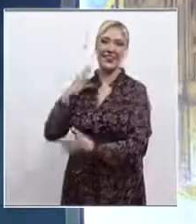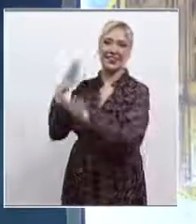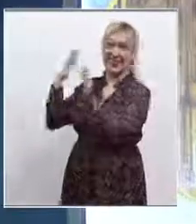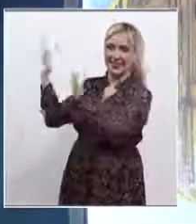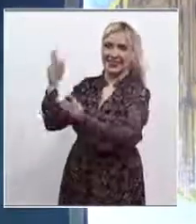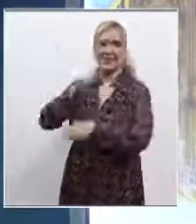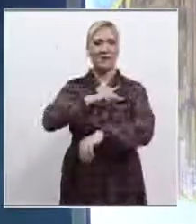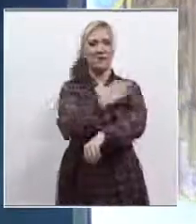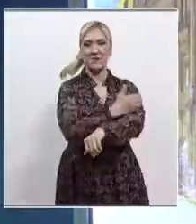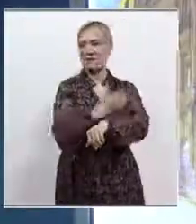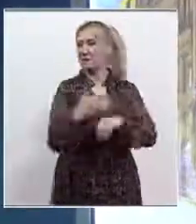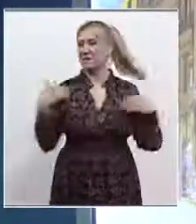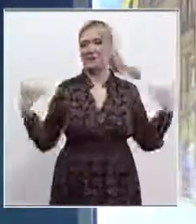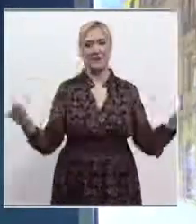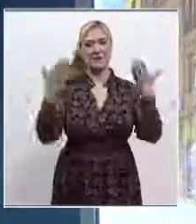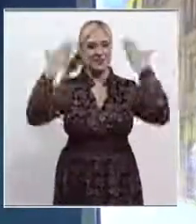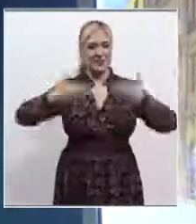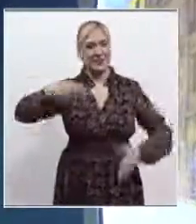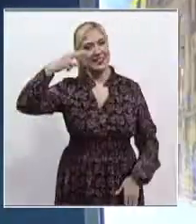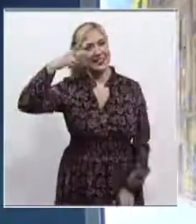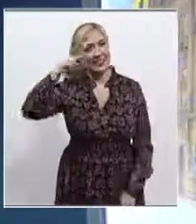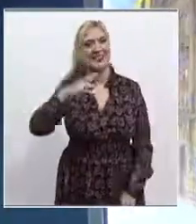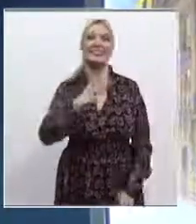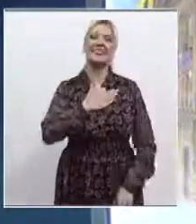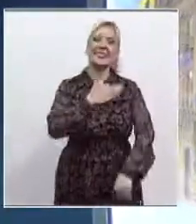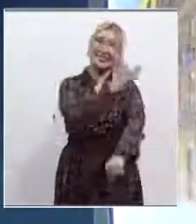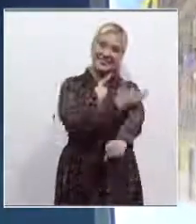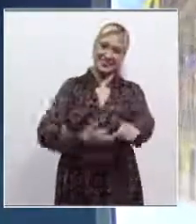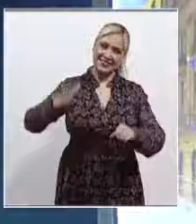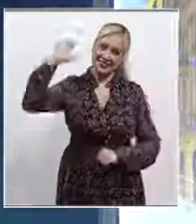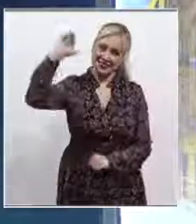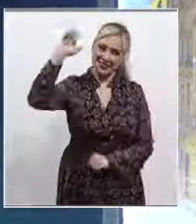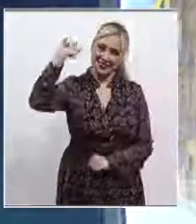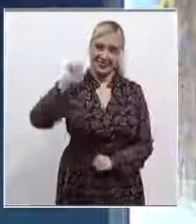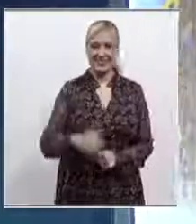todo este equipo le deseamos que siga disfrutando su tarde de miércoles. Hasta pronto.